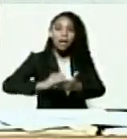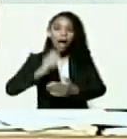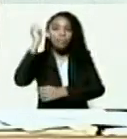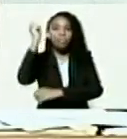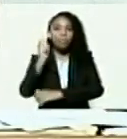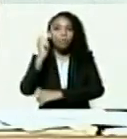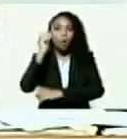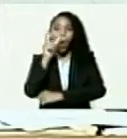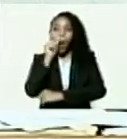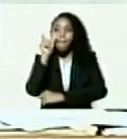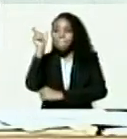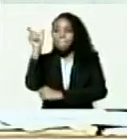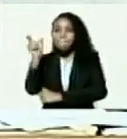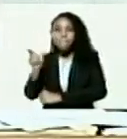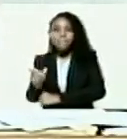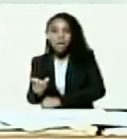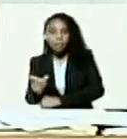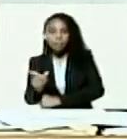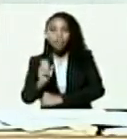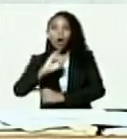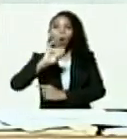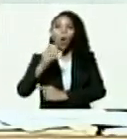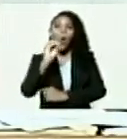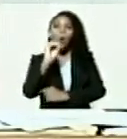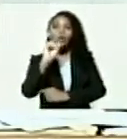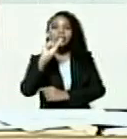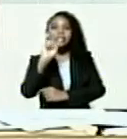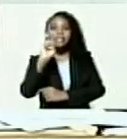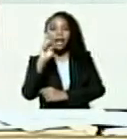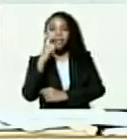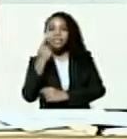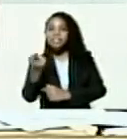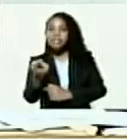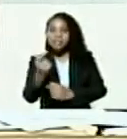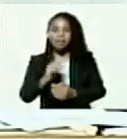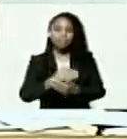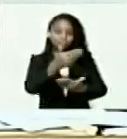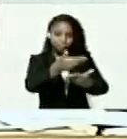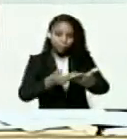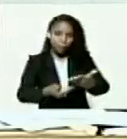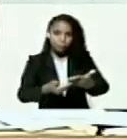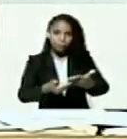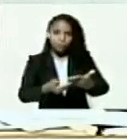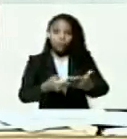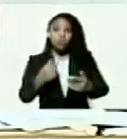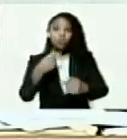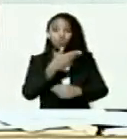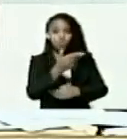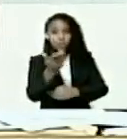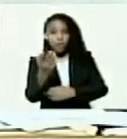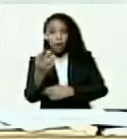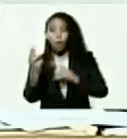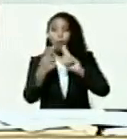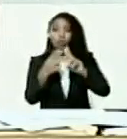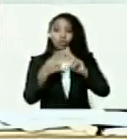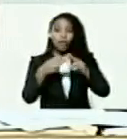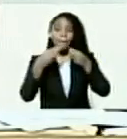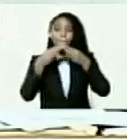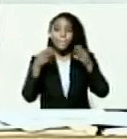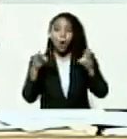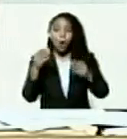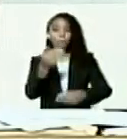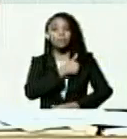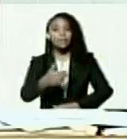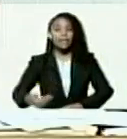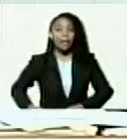diputado José Ramón Rivero González que reza lo siguiente. Como es de conocimiento público, el presidente de la